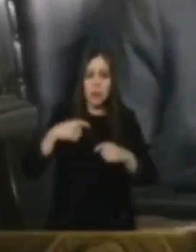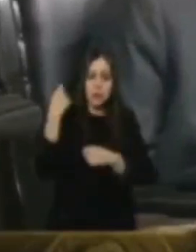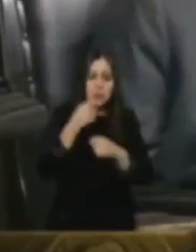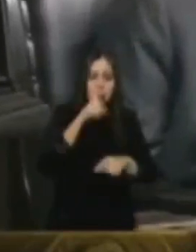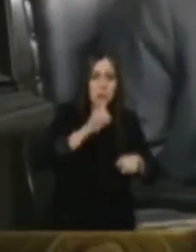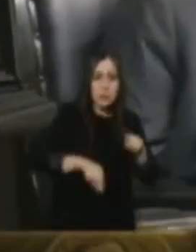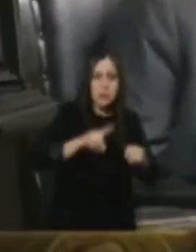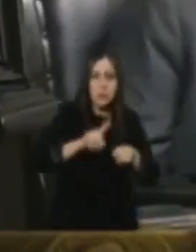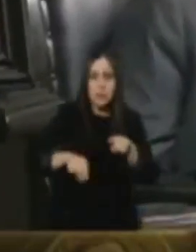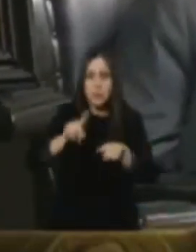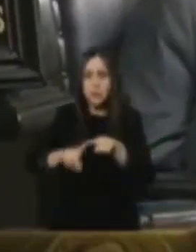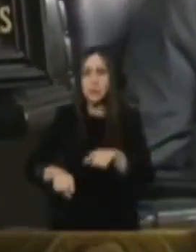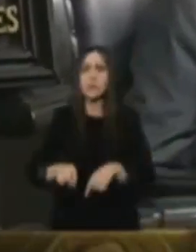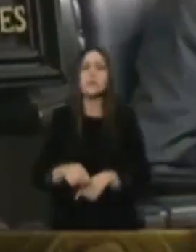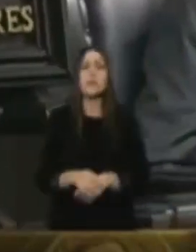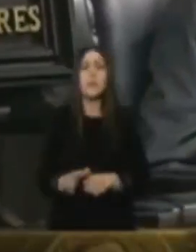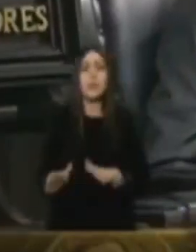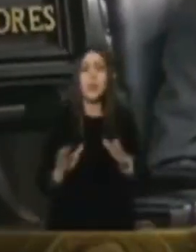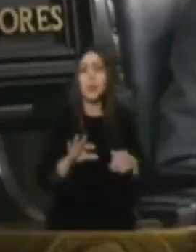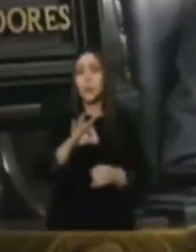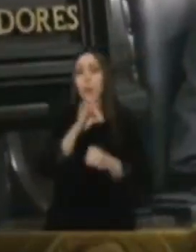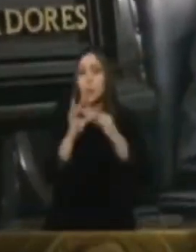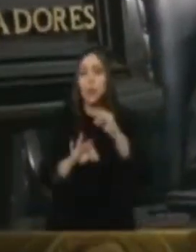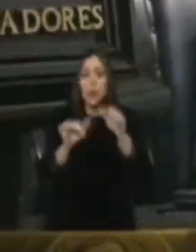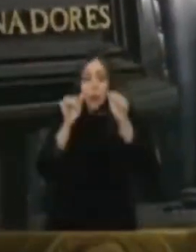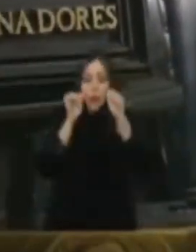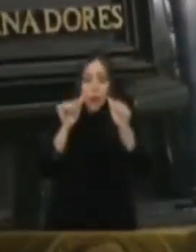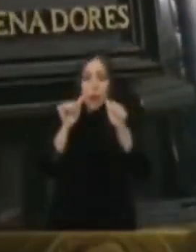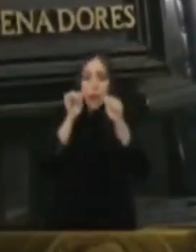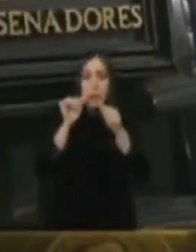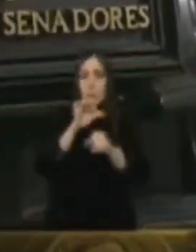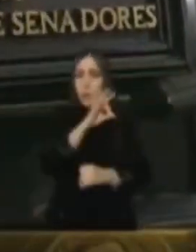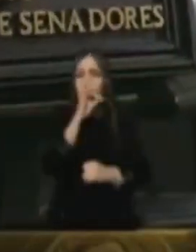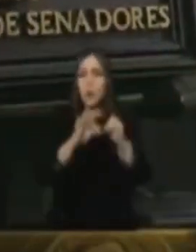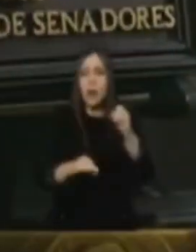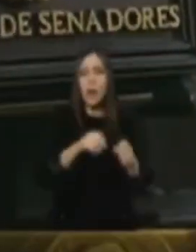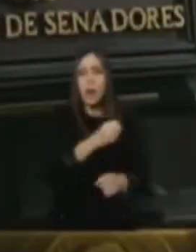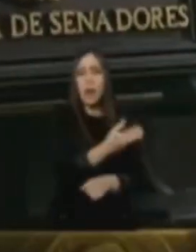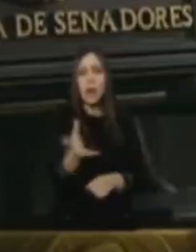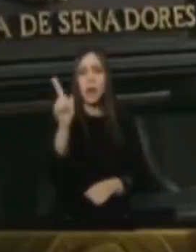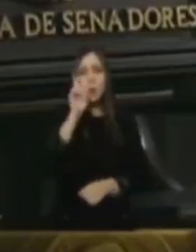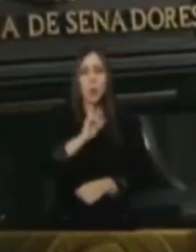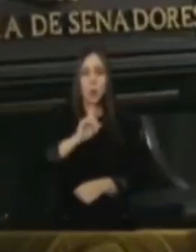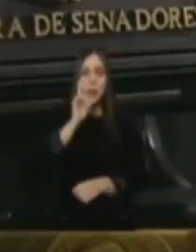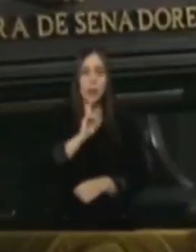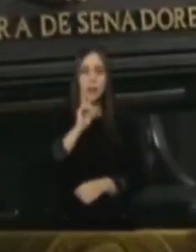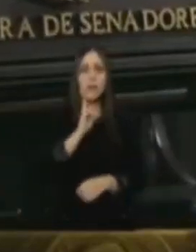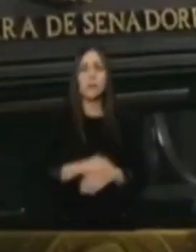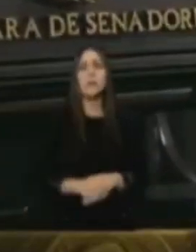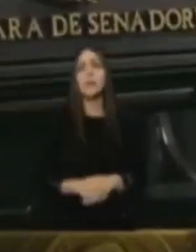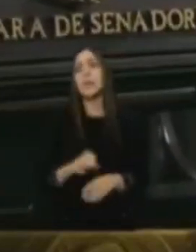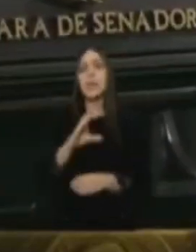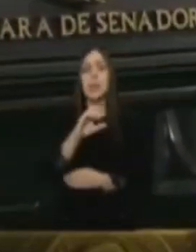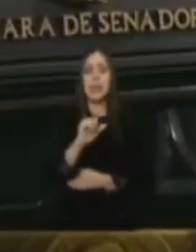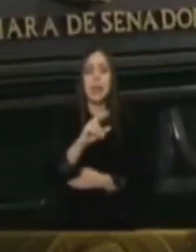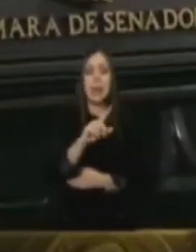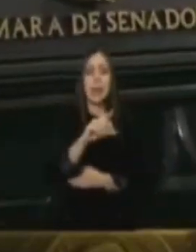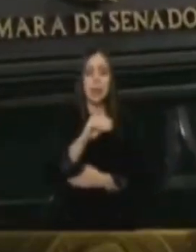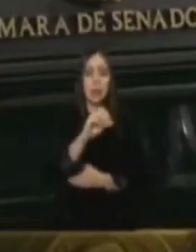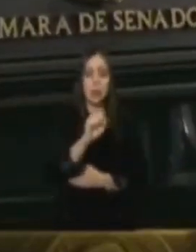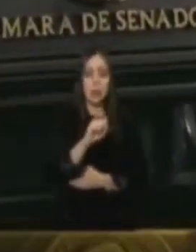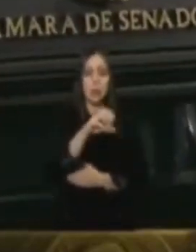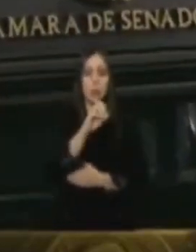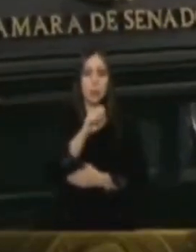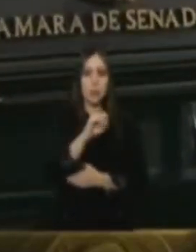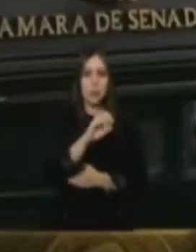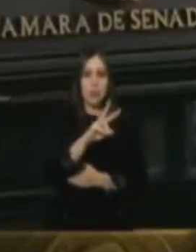quienes atendieron fue a las mujeres. Carlos Monsiváis y yo anduvimos